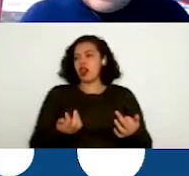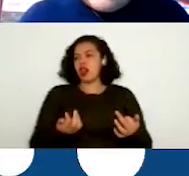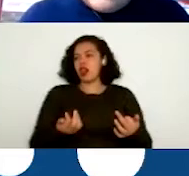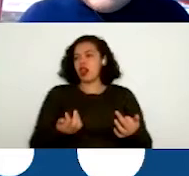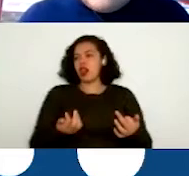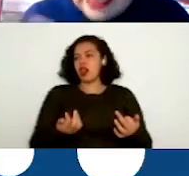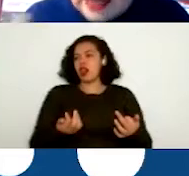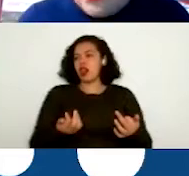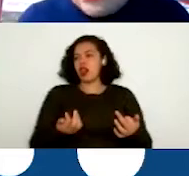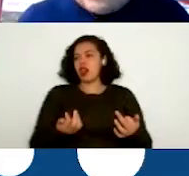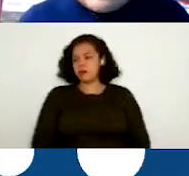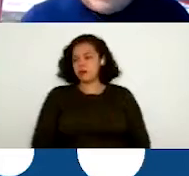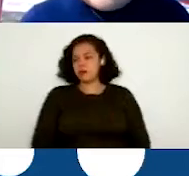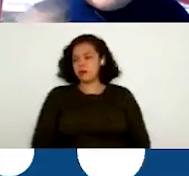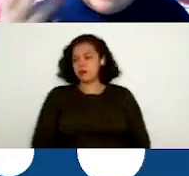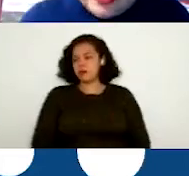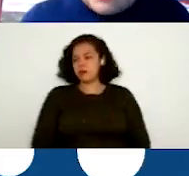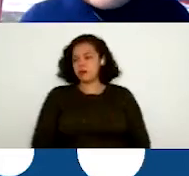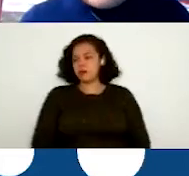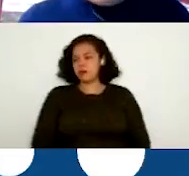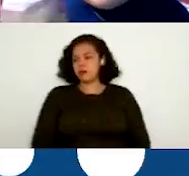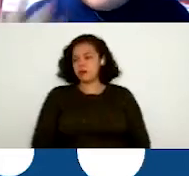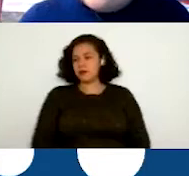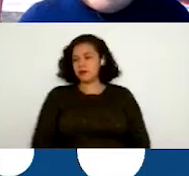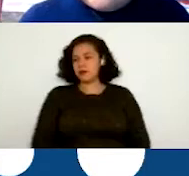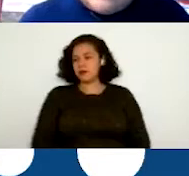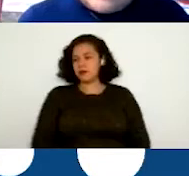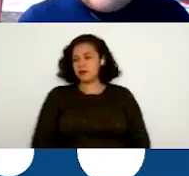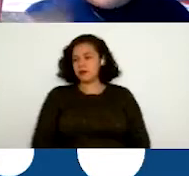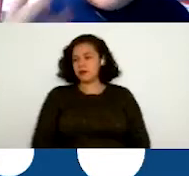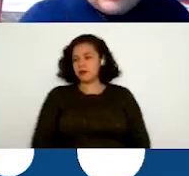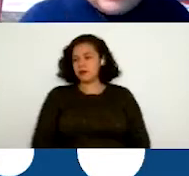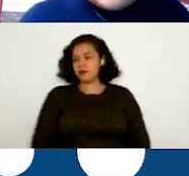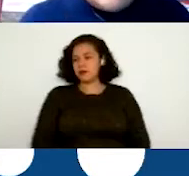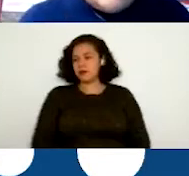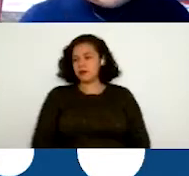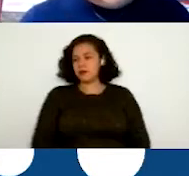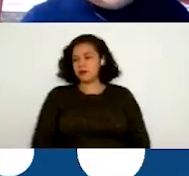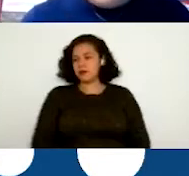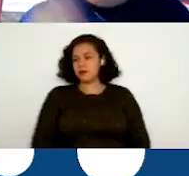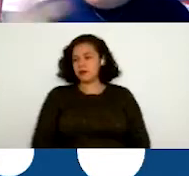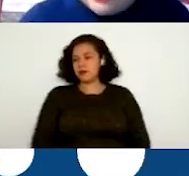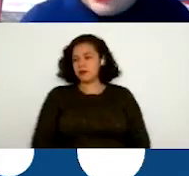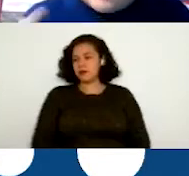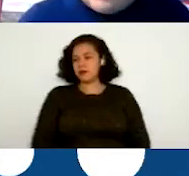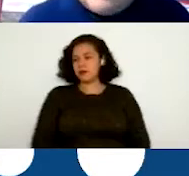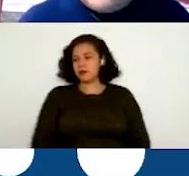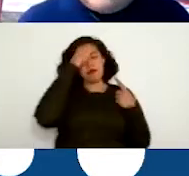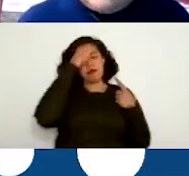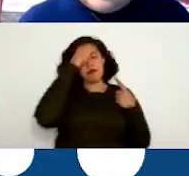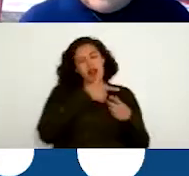justo eliminar algunos conceptos que también nos remiten a ciertas concepciones, a ciertos enfoques